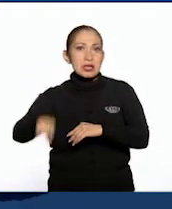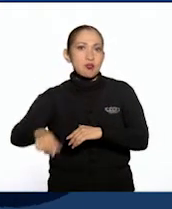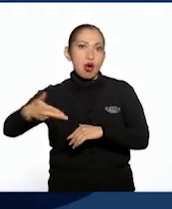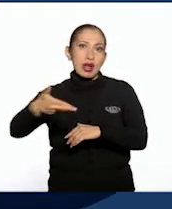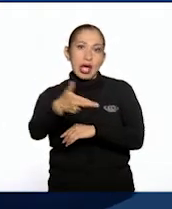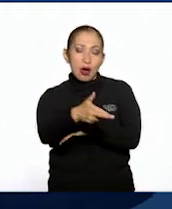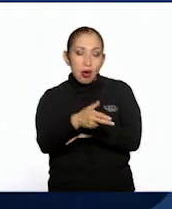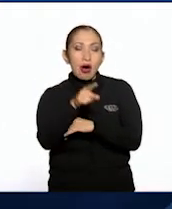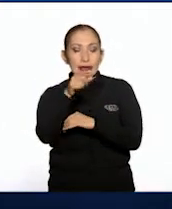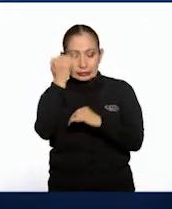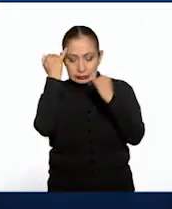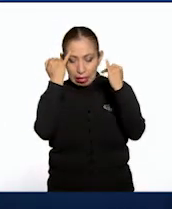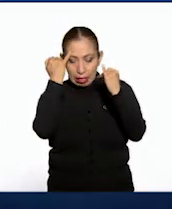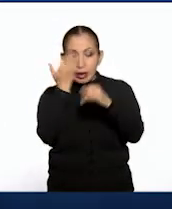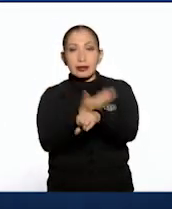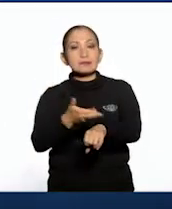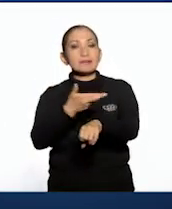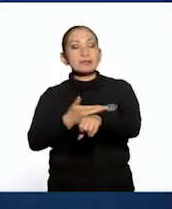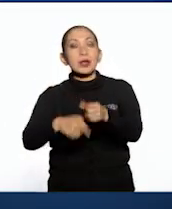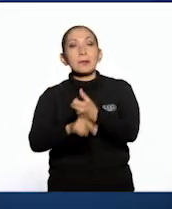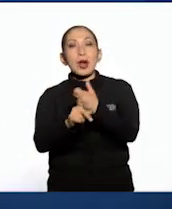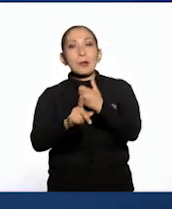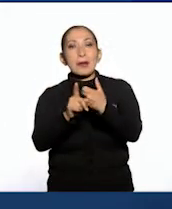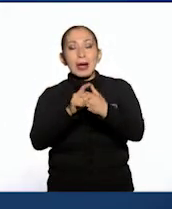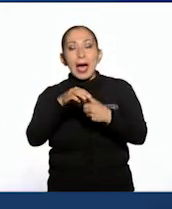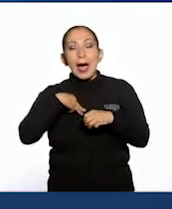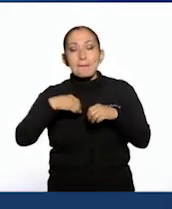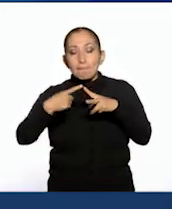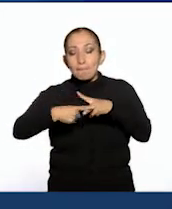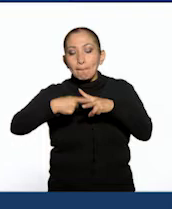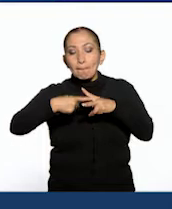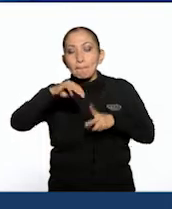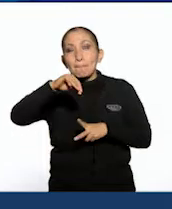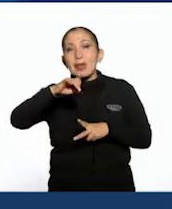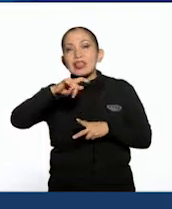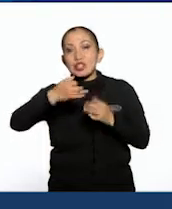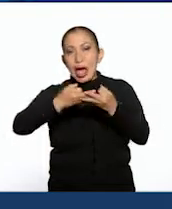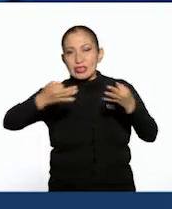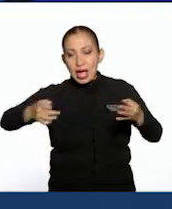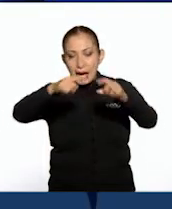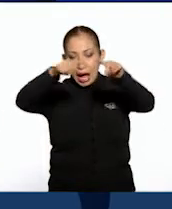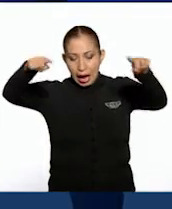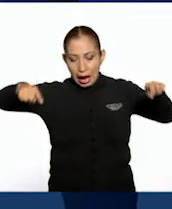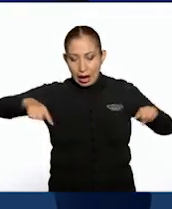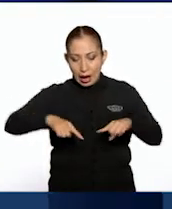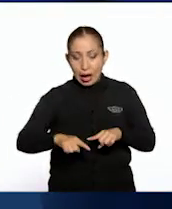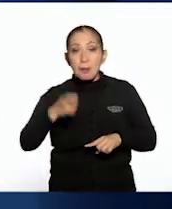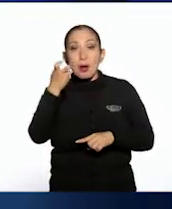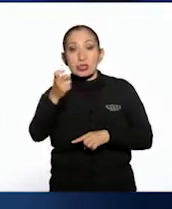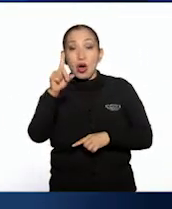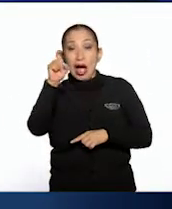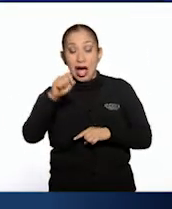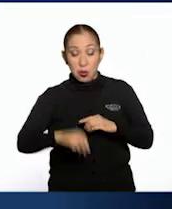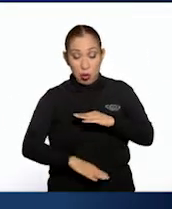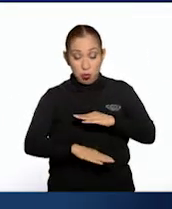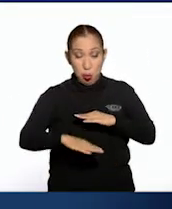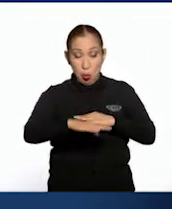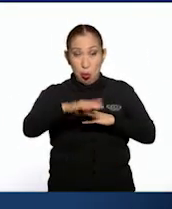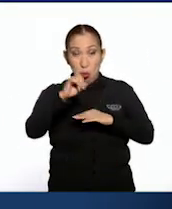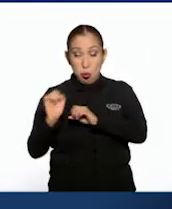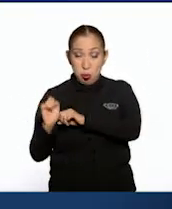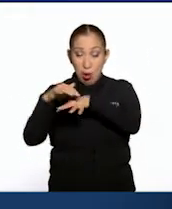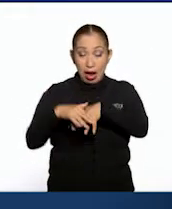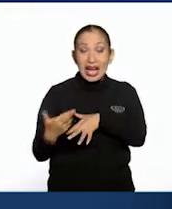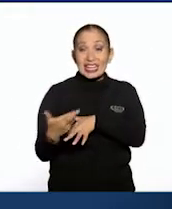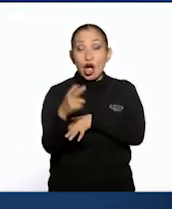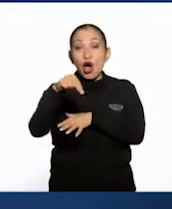estos, tuvieron que resolver problemas de medición de la tierra. Asimismo, las inundaciones provocadas por